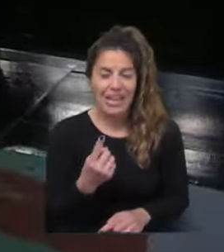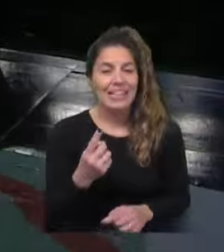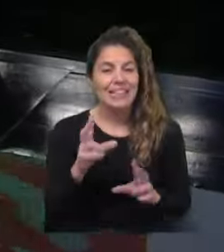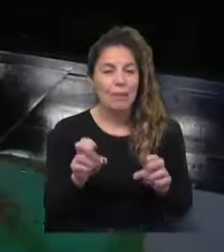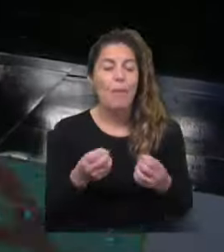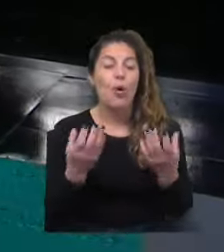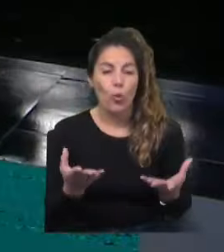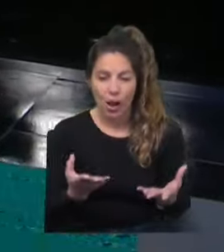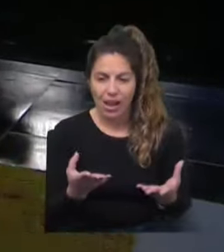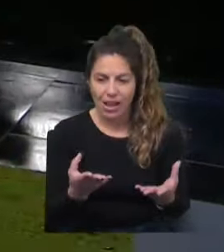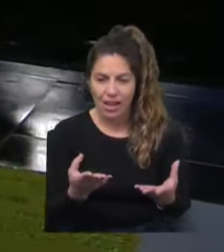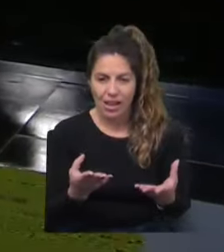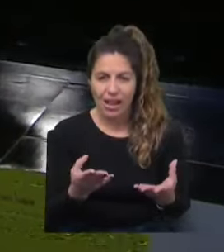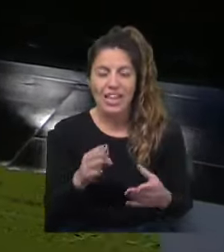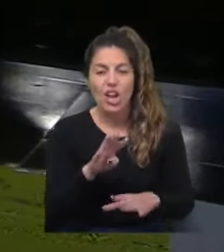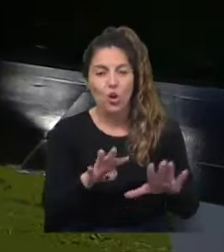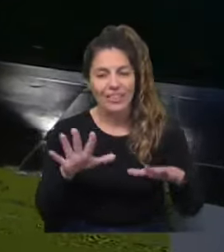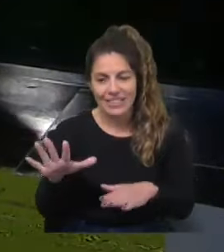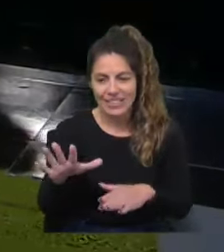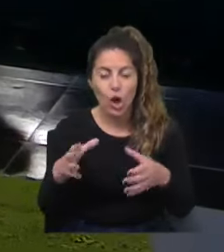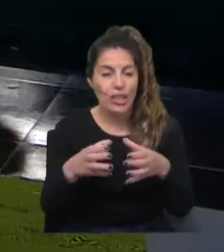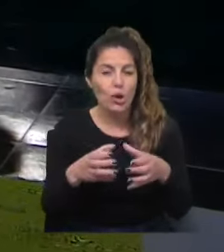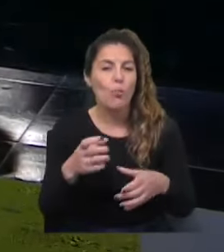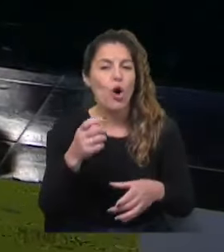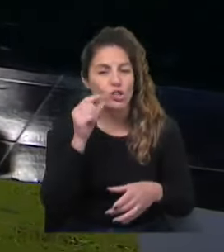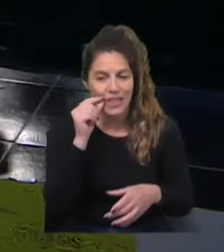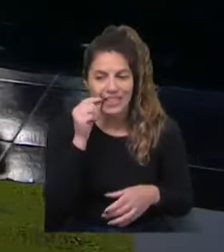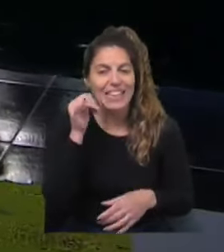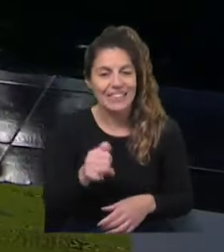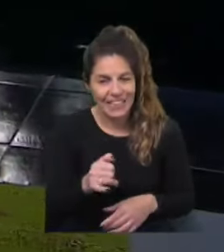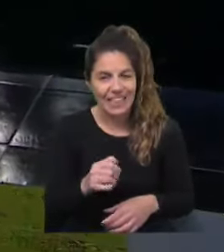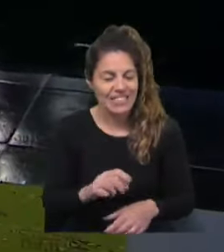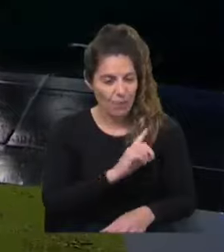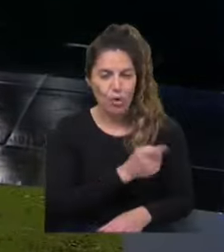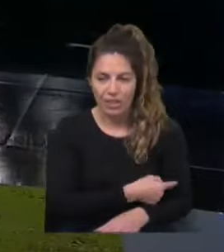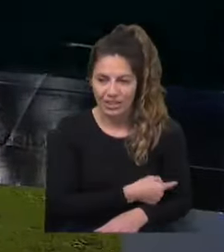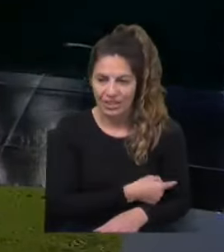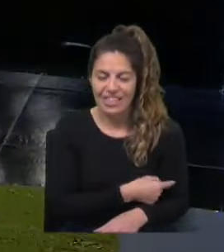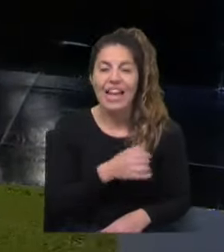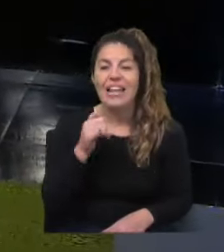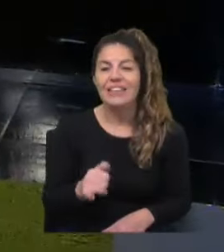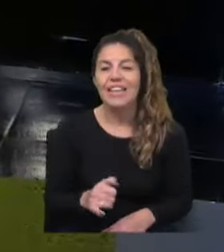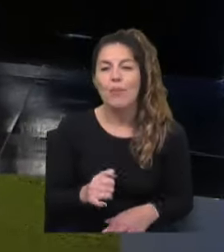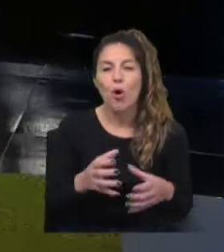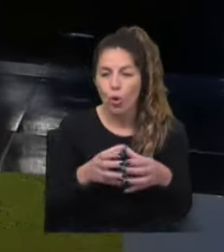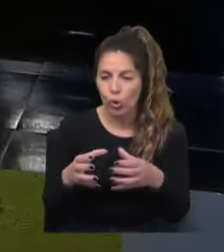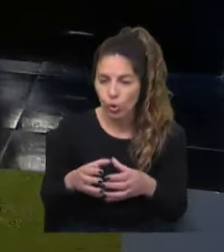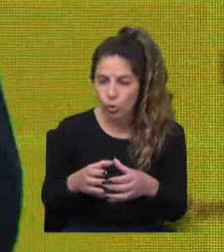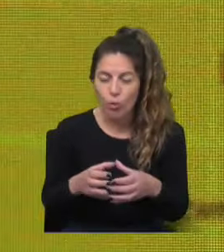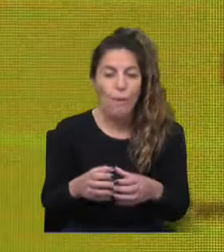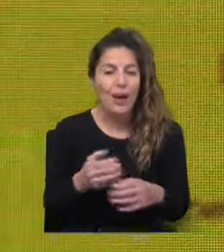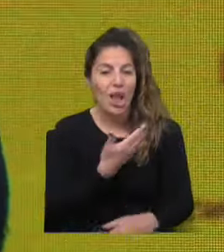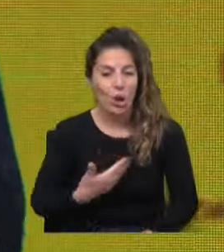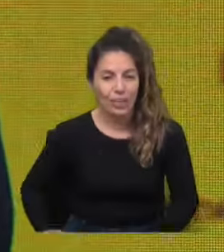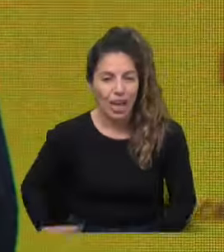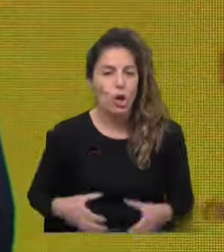por las cuales la 95 y la pata sereñista tienen que ser potentes. Tenemos cuadros para el gobierno,